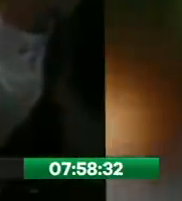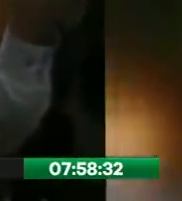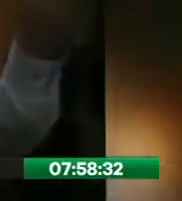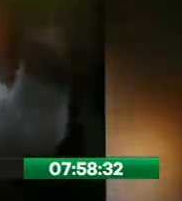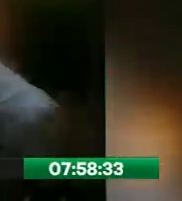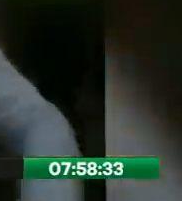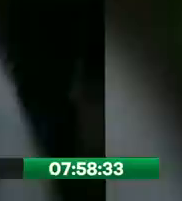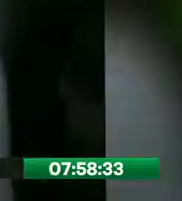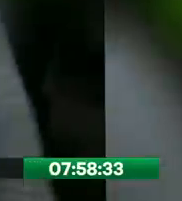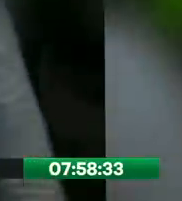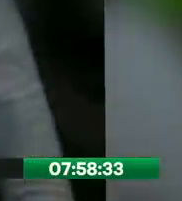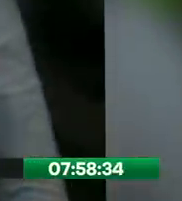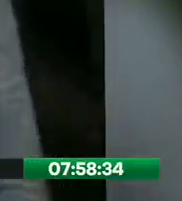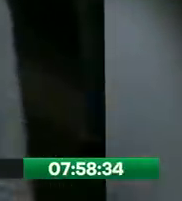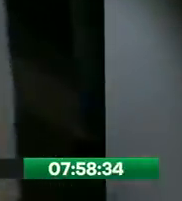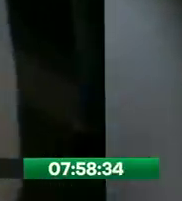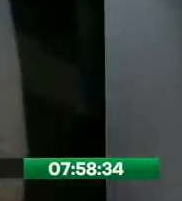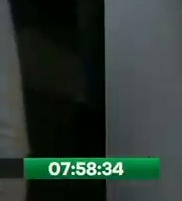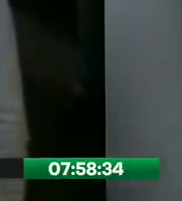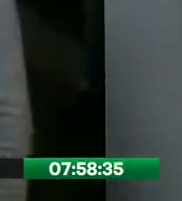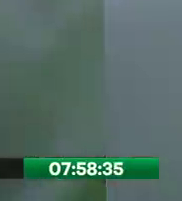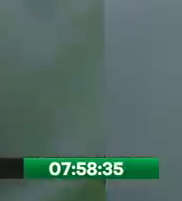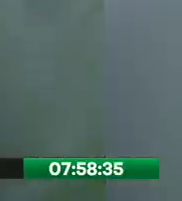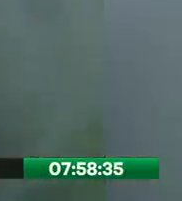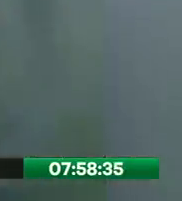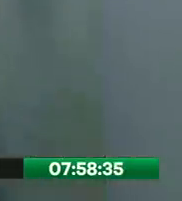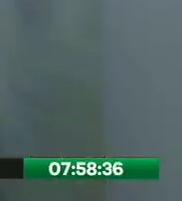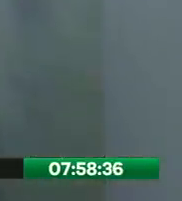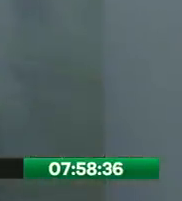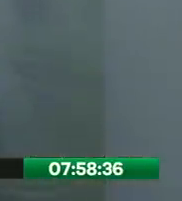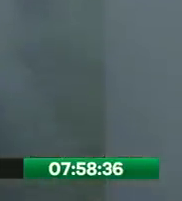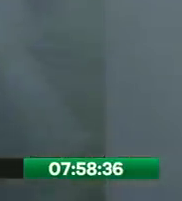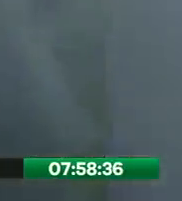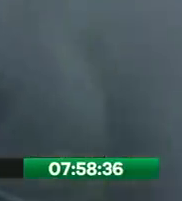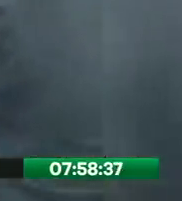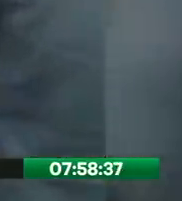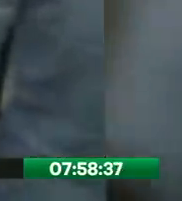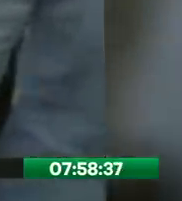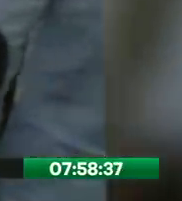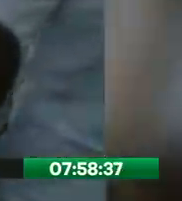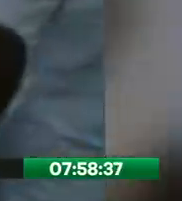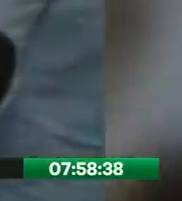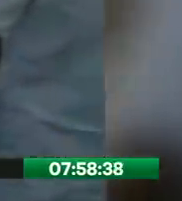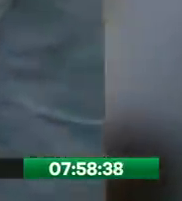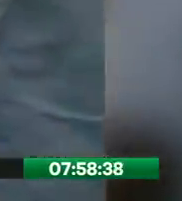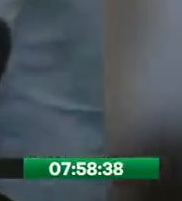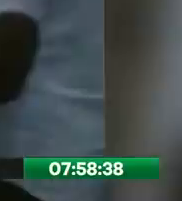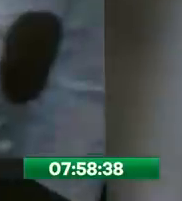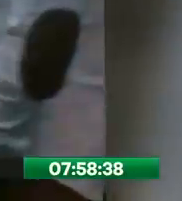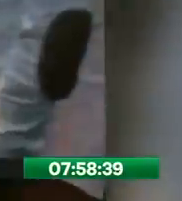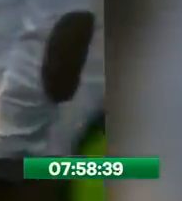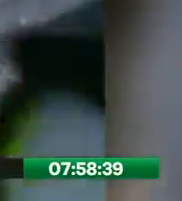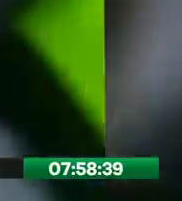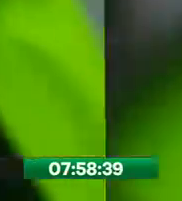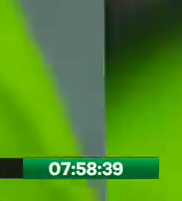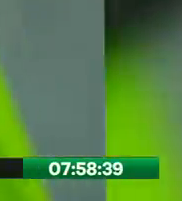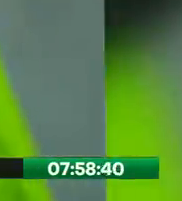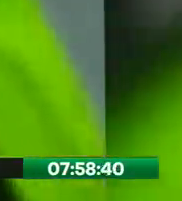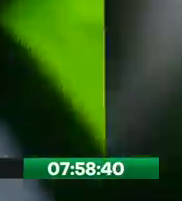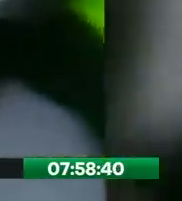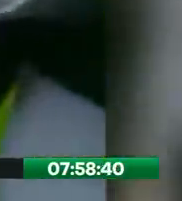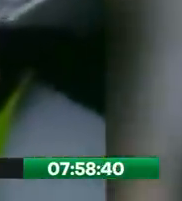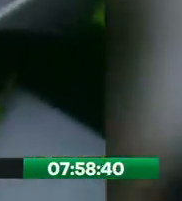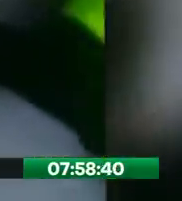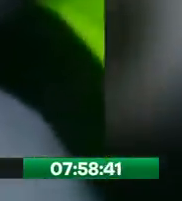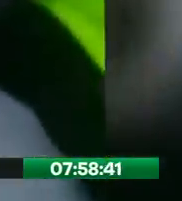licor, pues él habría sostenido que es una persona influyente, que es hijo de alguien muy importante y que consecuentemente nada le pueden